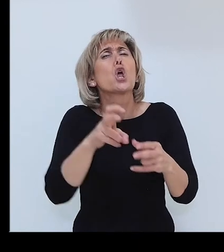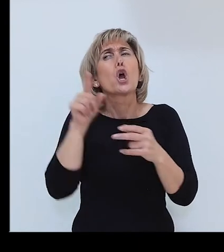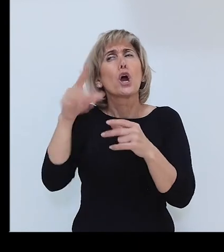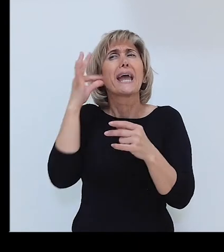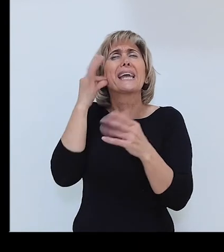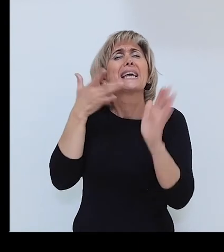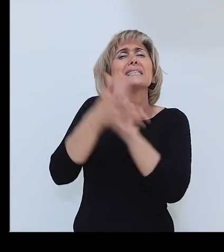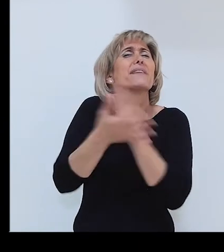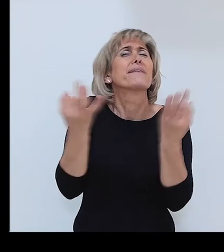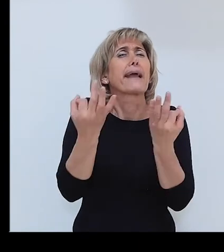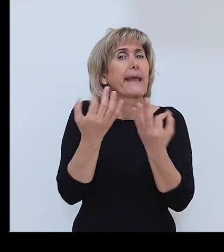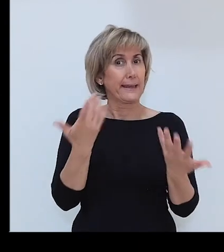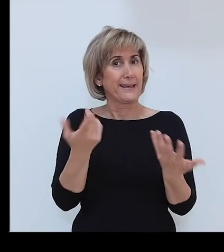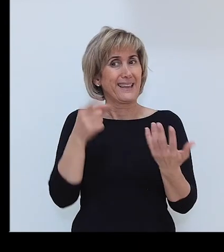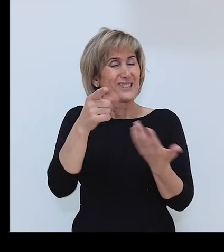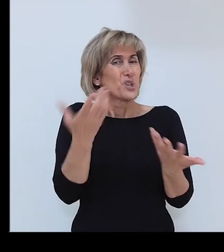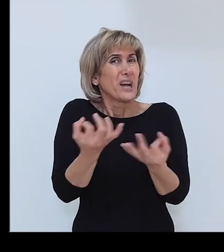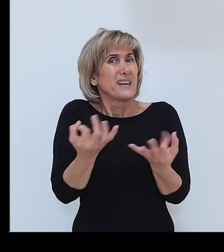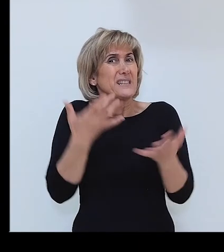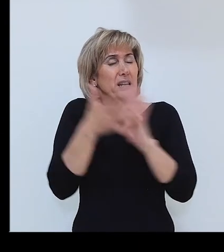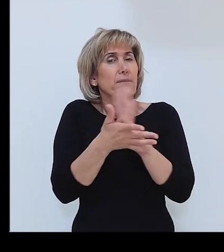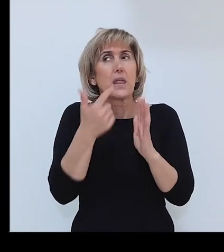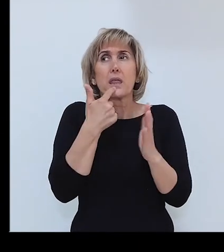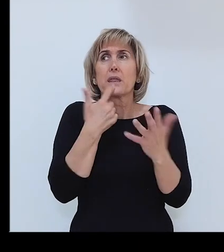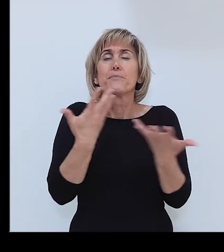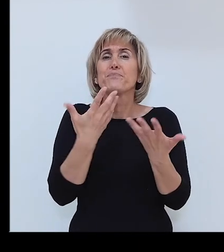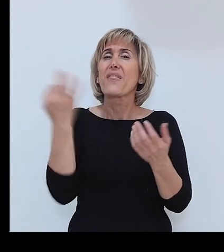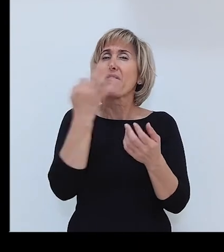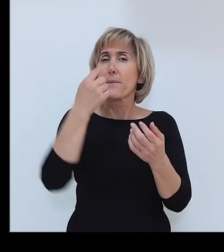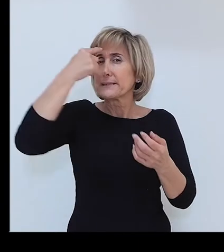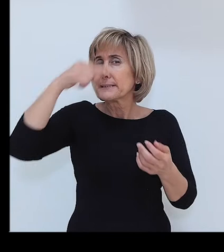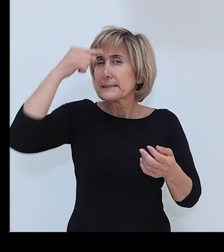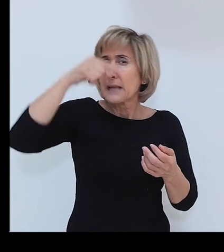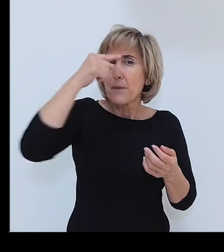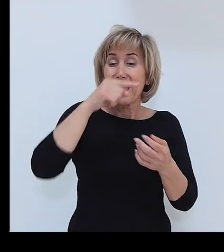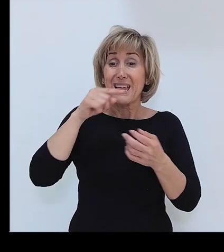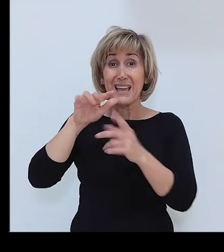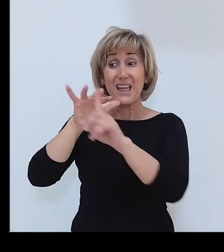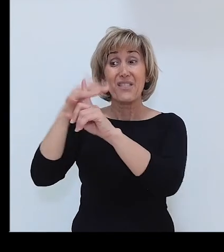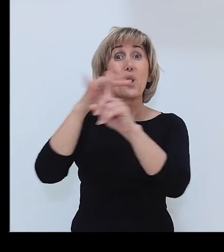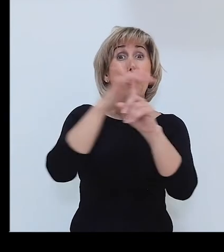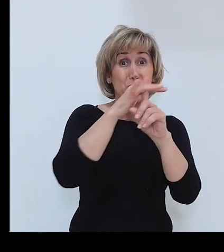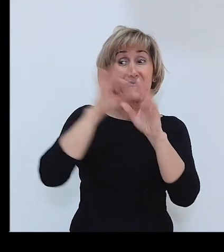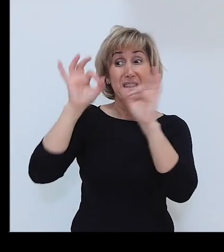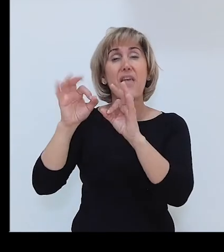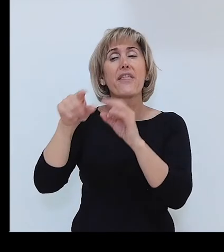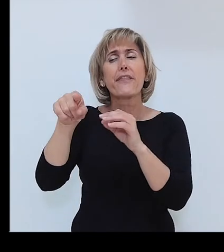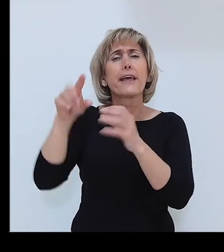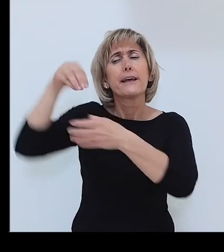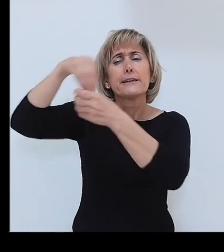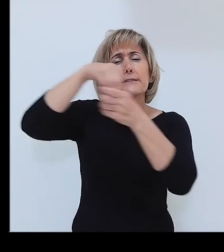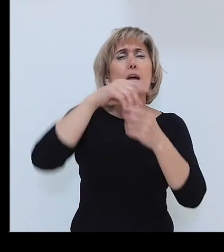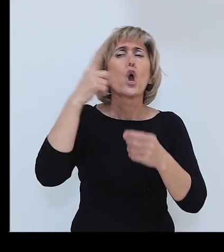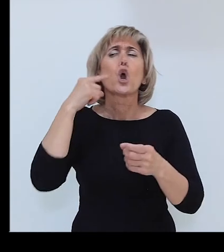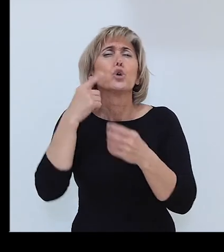¿Qué significaba para él el hecho? ¿Qué tenía que ser un sociólogo para ella? Un sociólogo para ella debería de